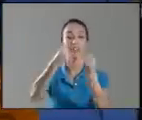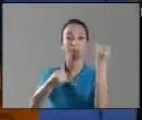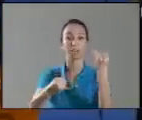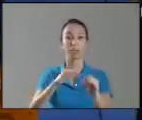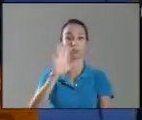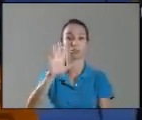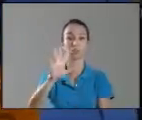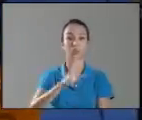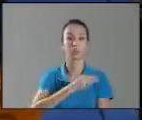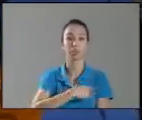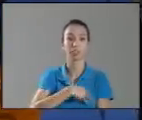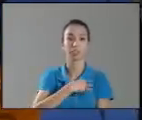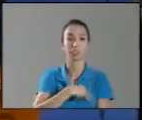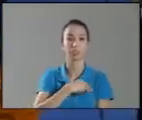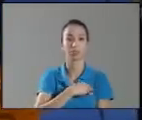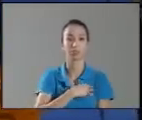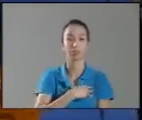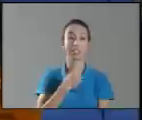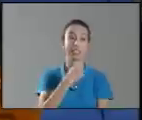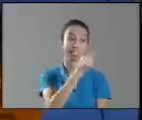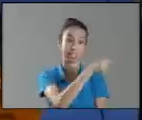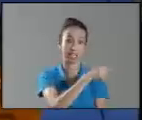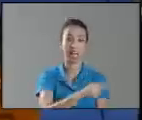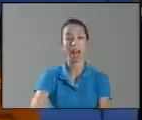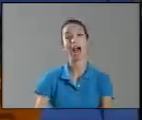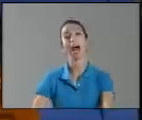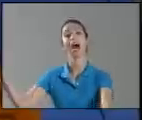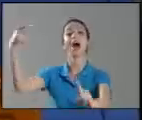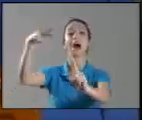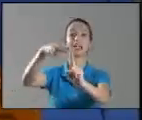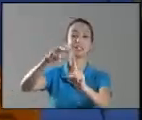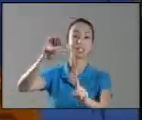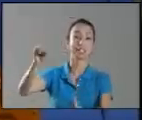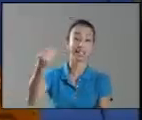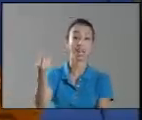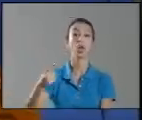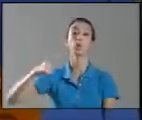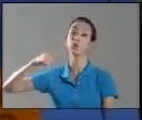diciendo esto. Y dice, ¿hasta qué? ¿Hasta cuándo van a quedar los cinco ministerios? ¿Hasta qué?